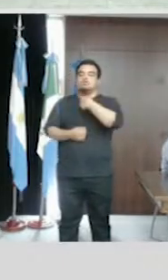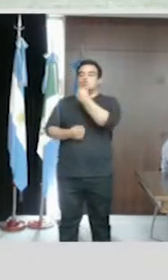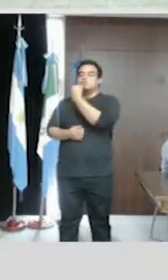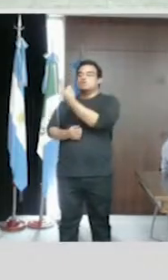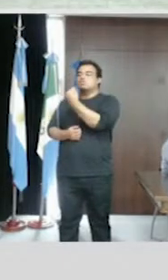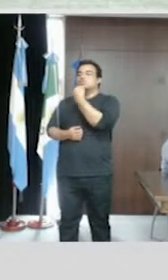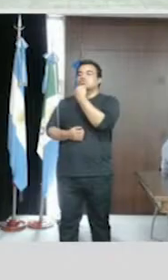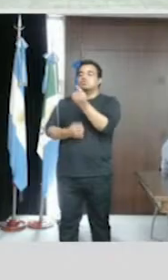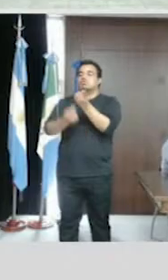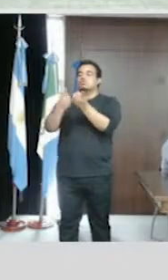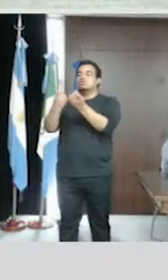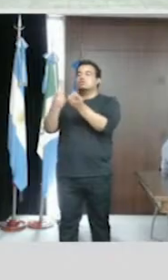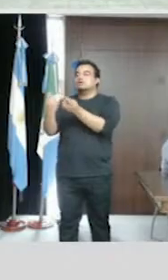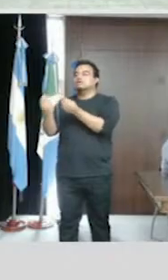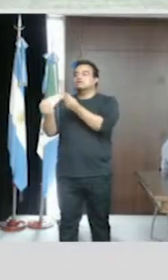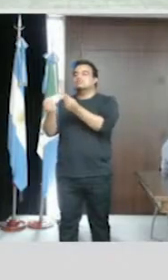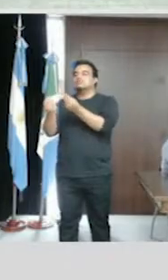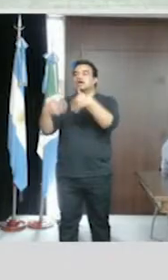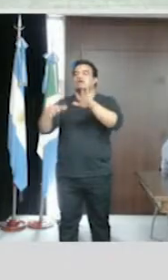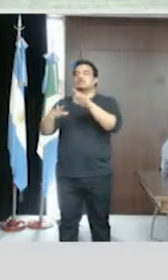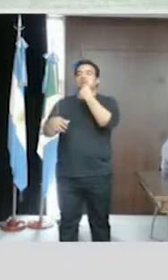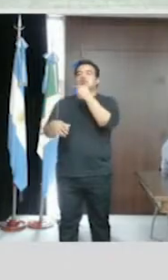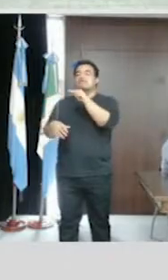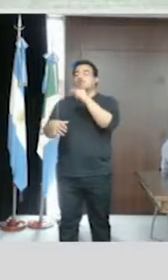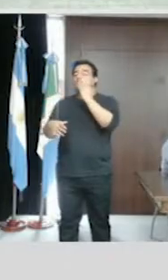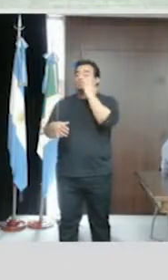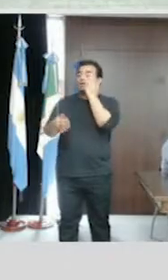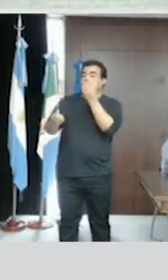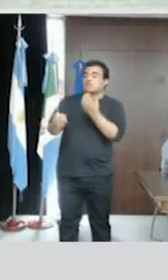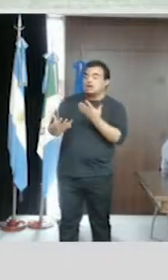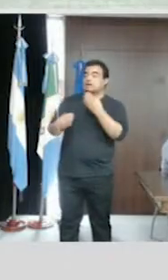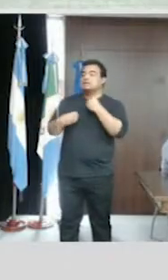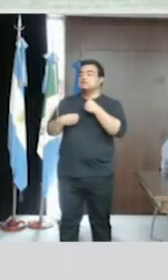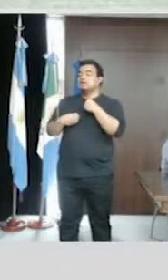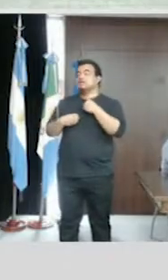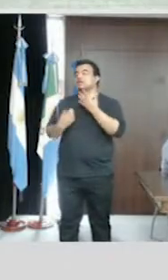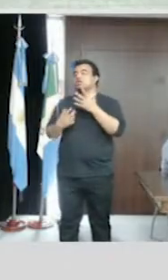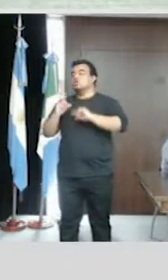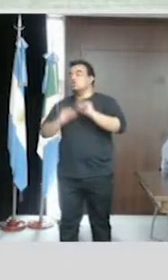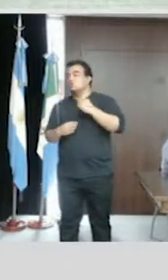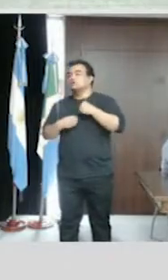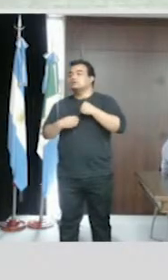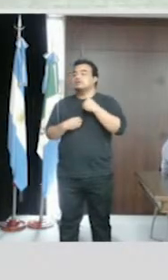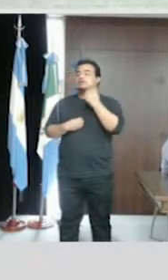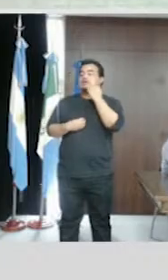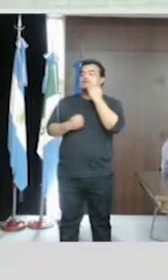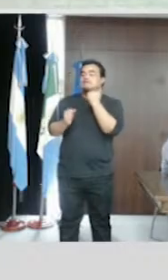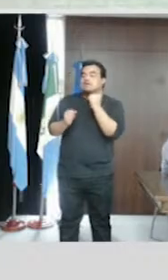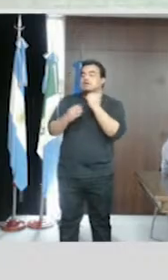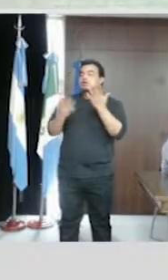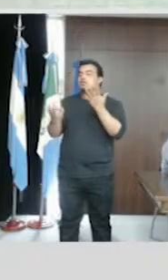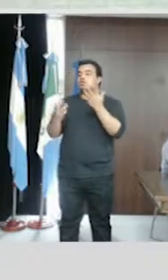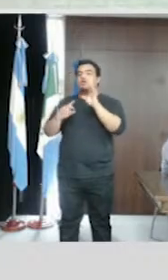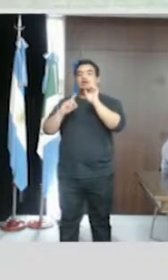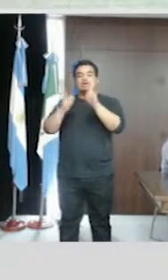cómo come, durmió, no durmió, siente dolor, siente frío, está angustiado. Hasta le